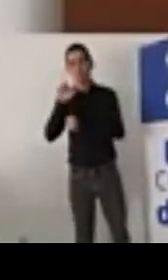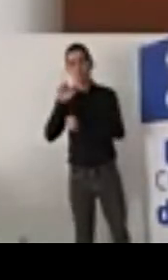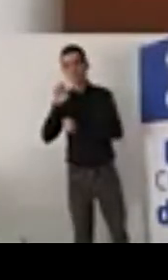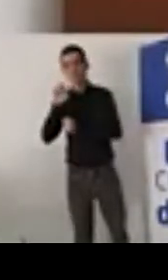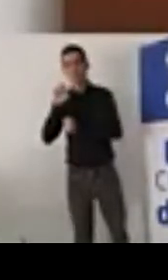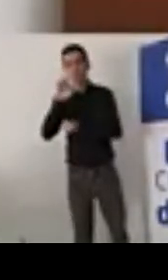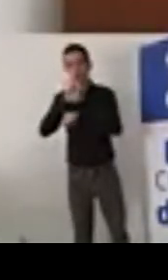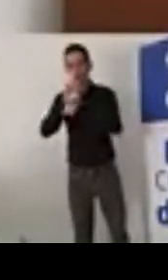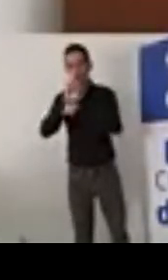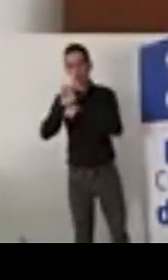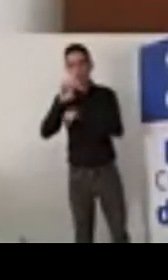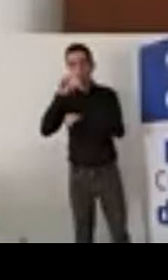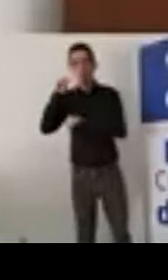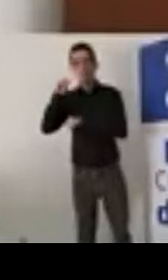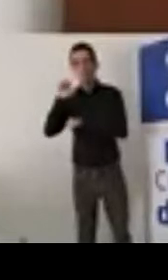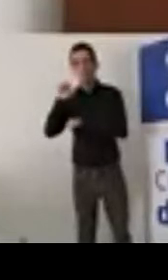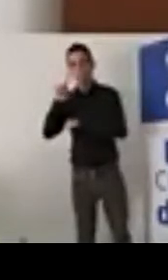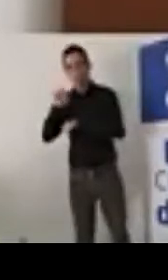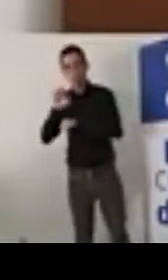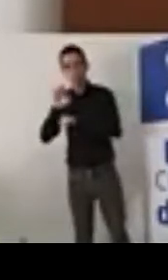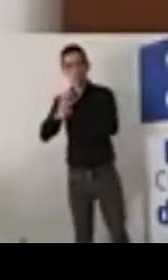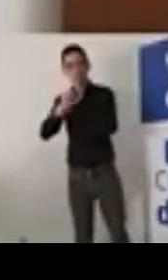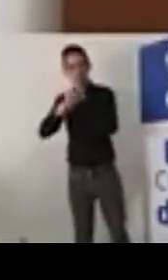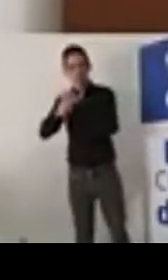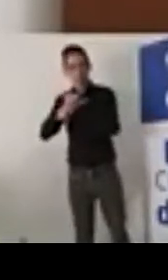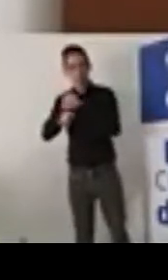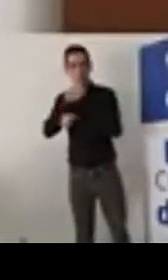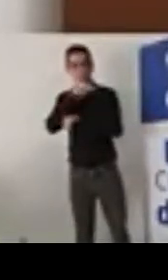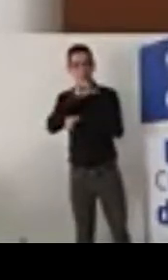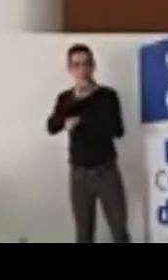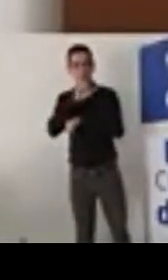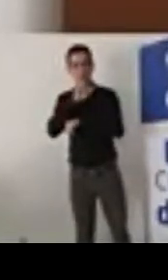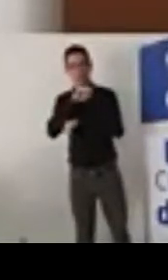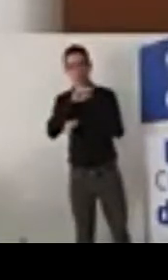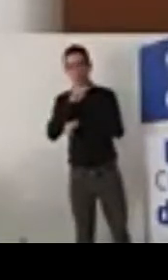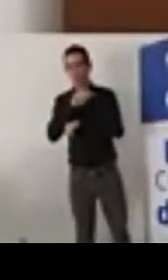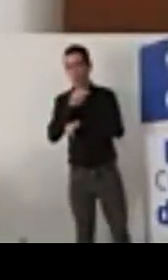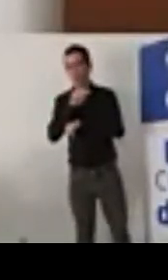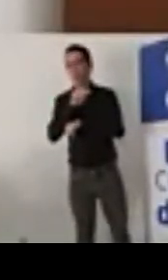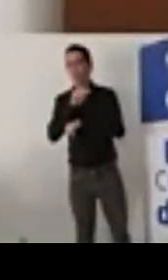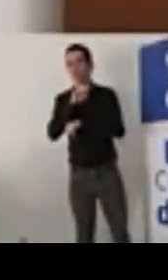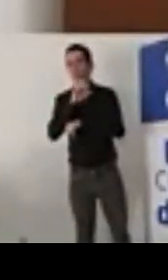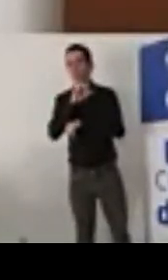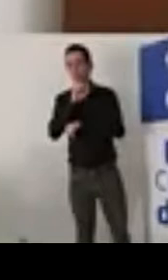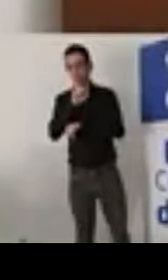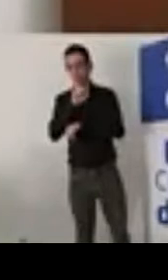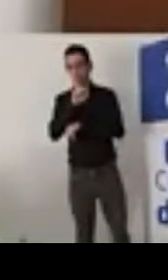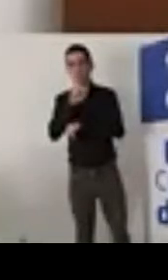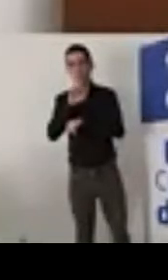y también al mismo Misraim Macías del municipio de León. Ellos van a estar en el